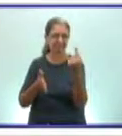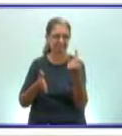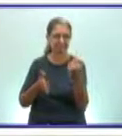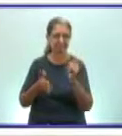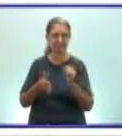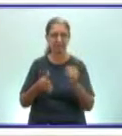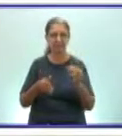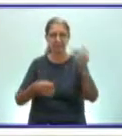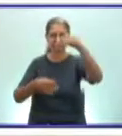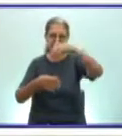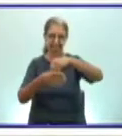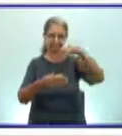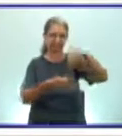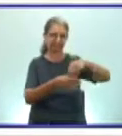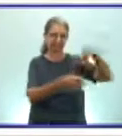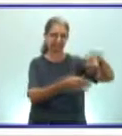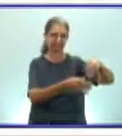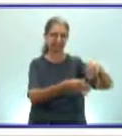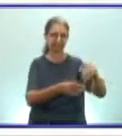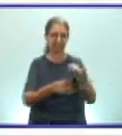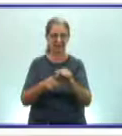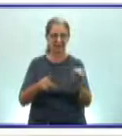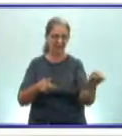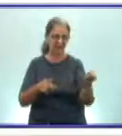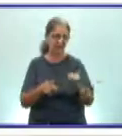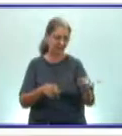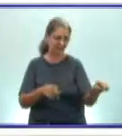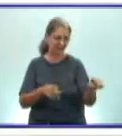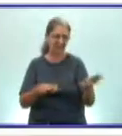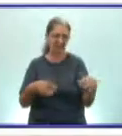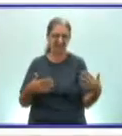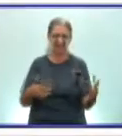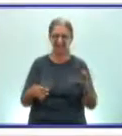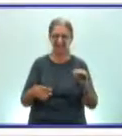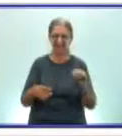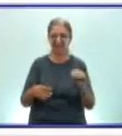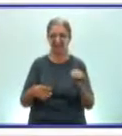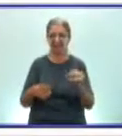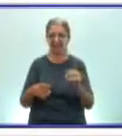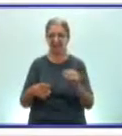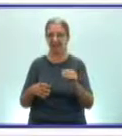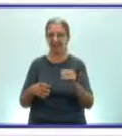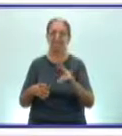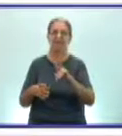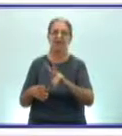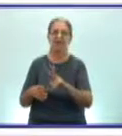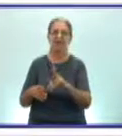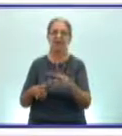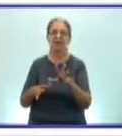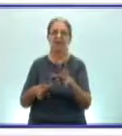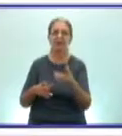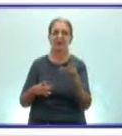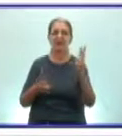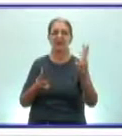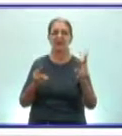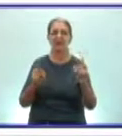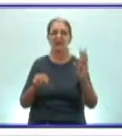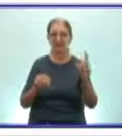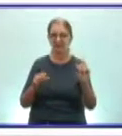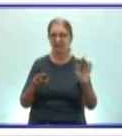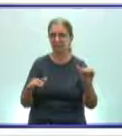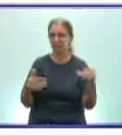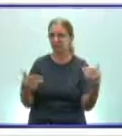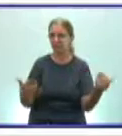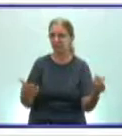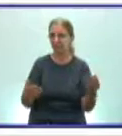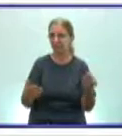los espacios en blanco. El inciso A decía, la variable estadística es, espero que todos